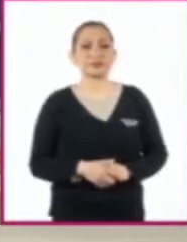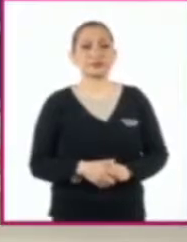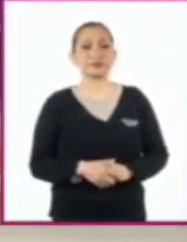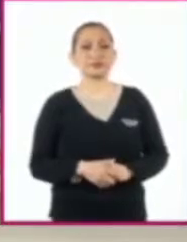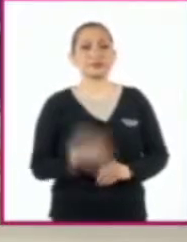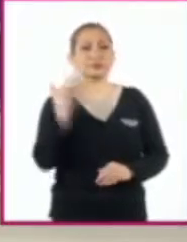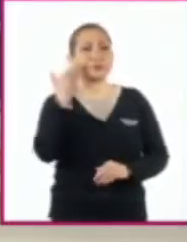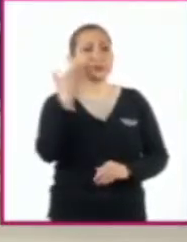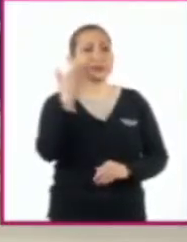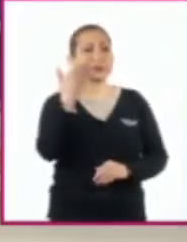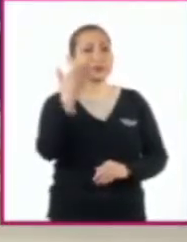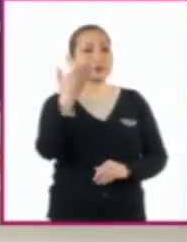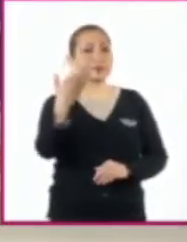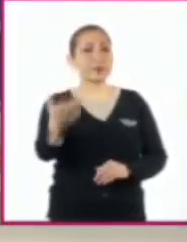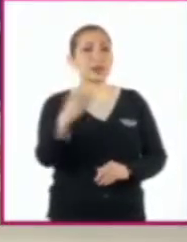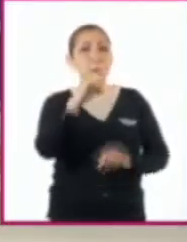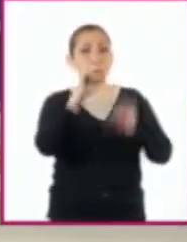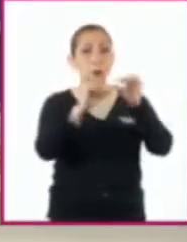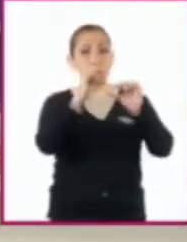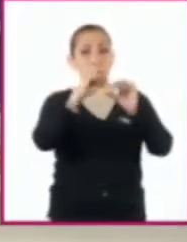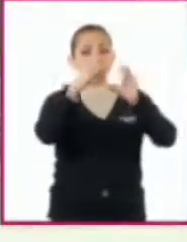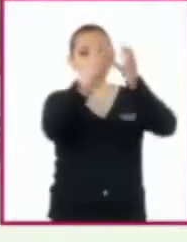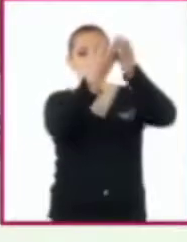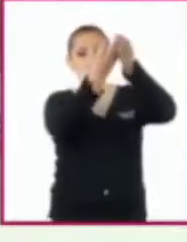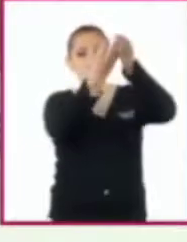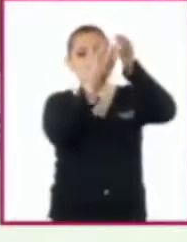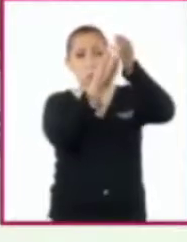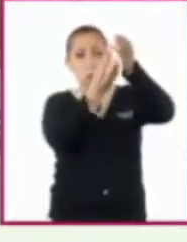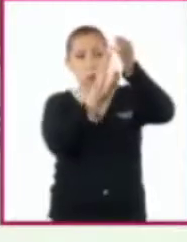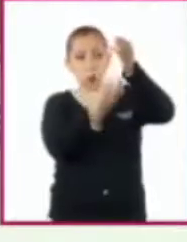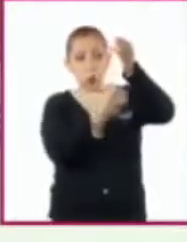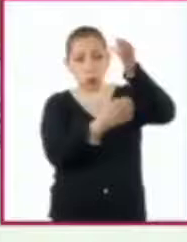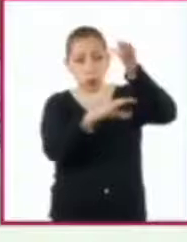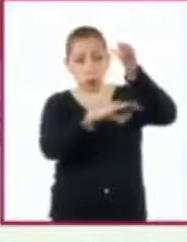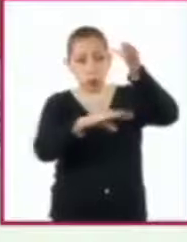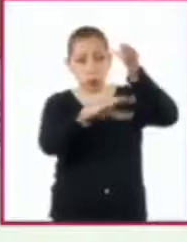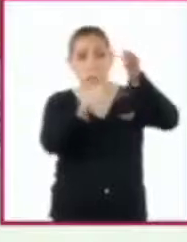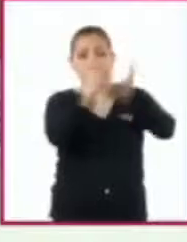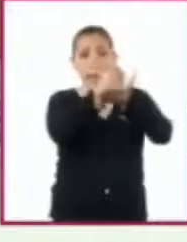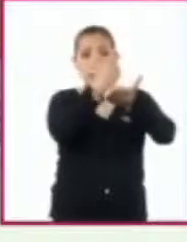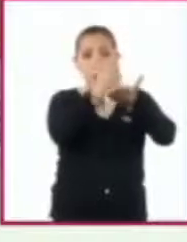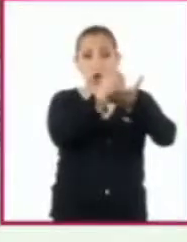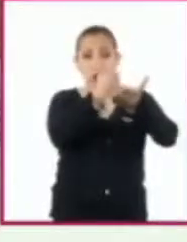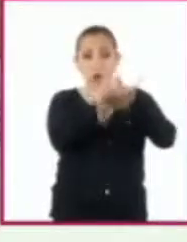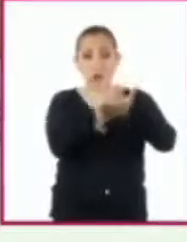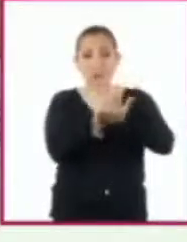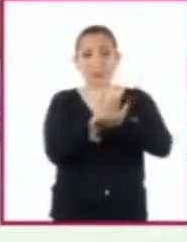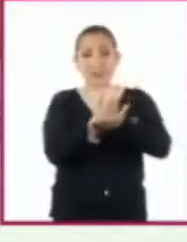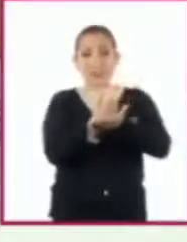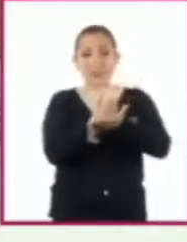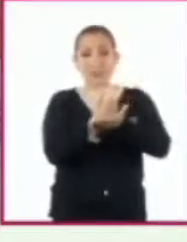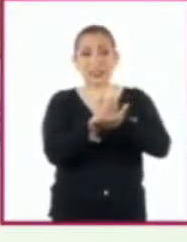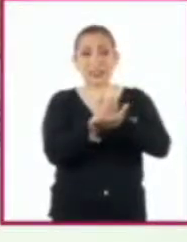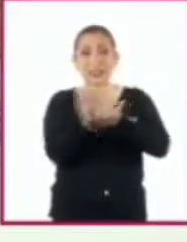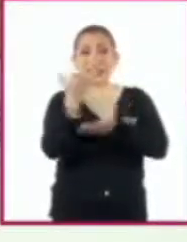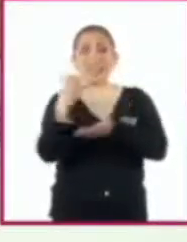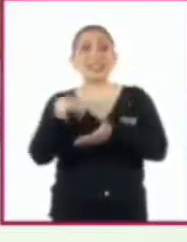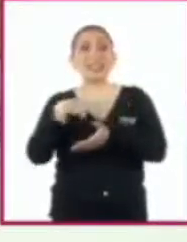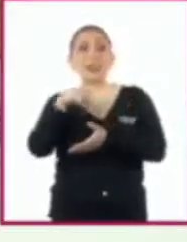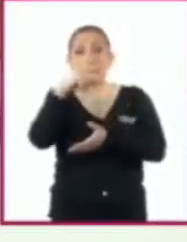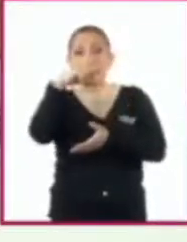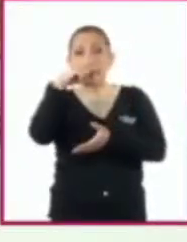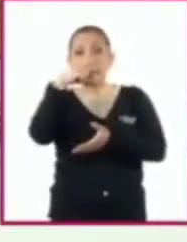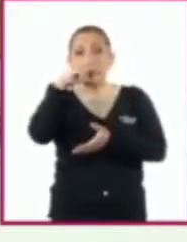Con el paso del tiempo se van a ir precipitando las partículas del arroz y la canela.